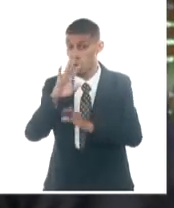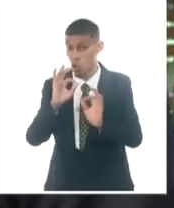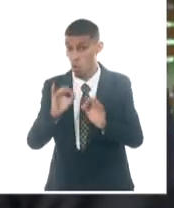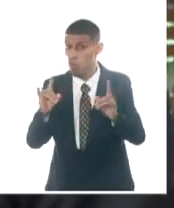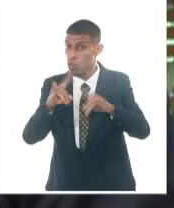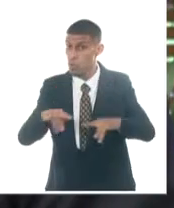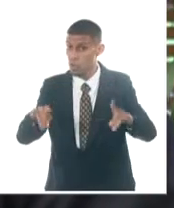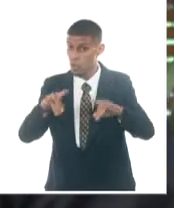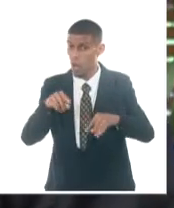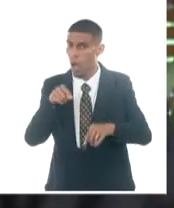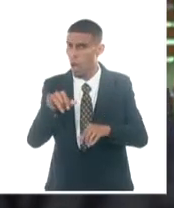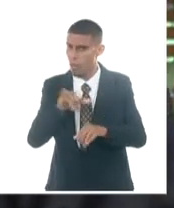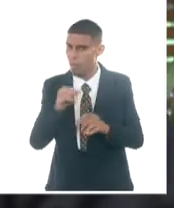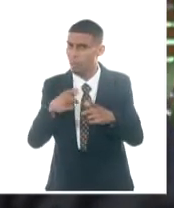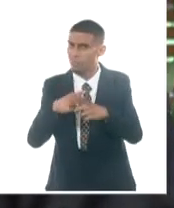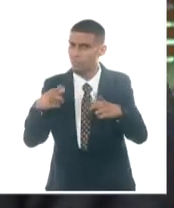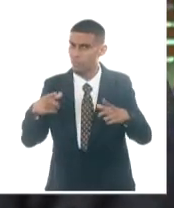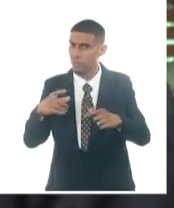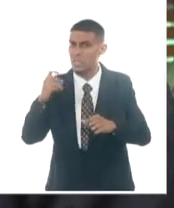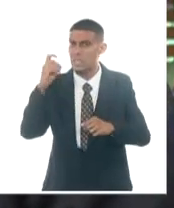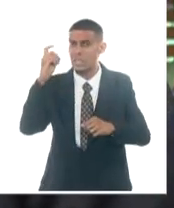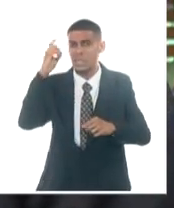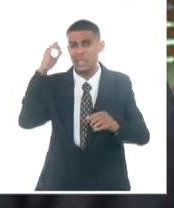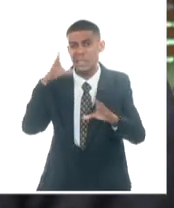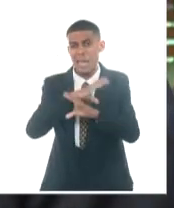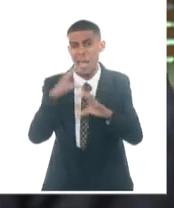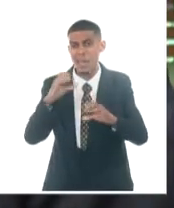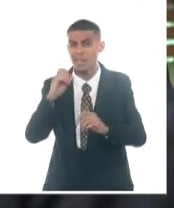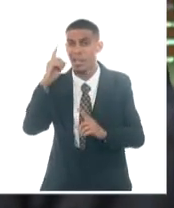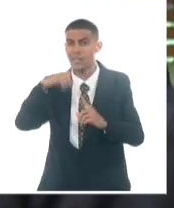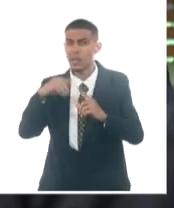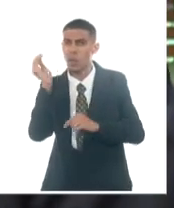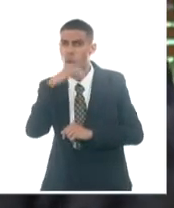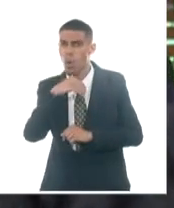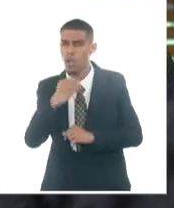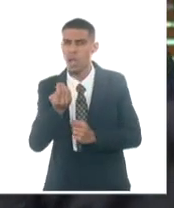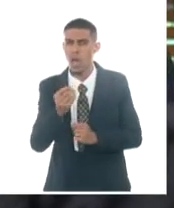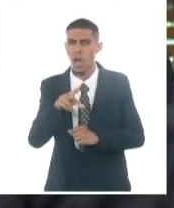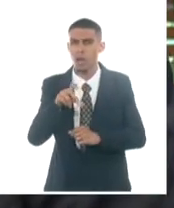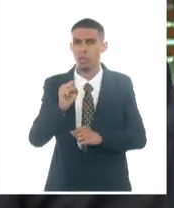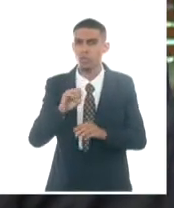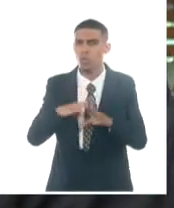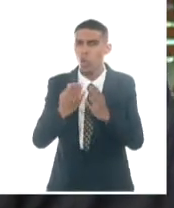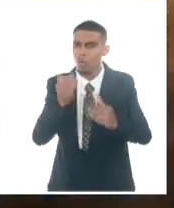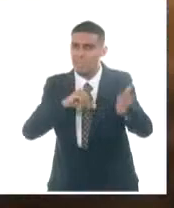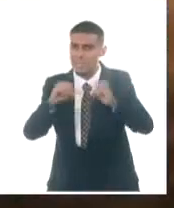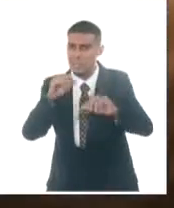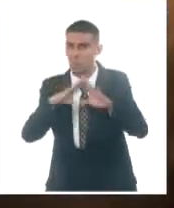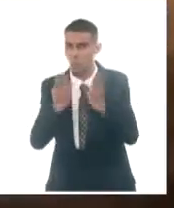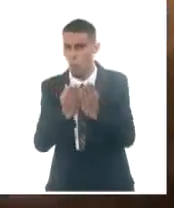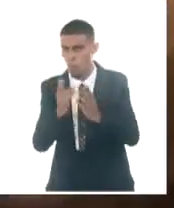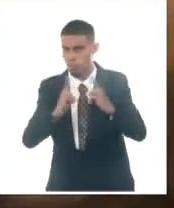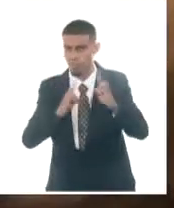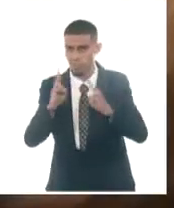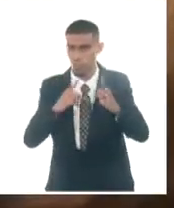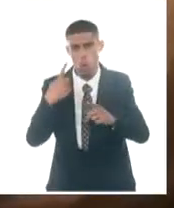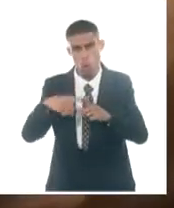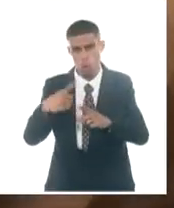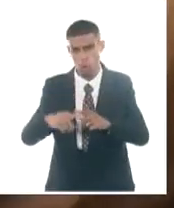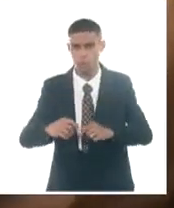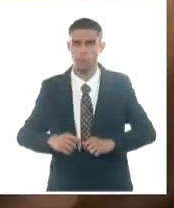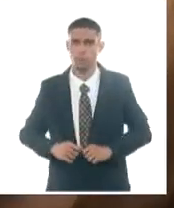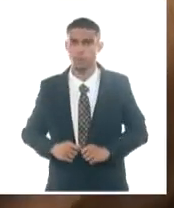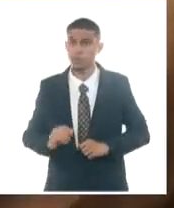muy amplio, la ciencia, la tecnología y la innovación, la biotecnología, entre otros.